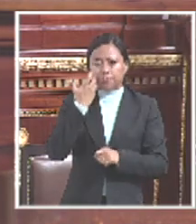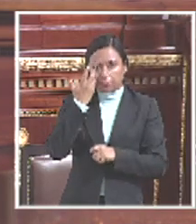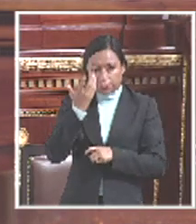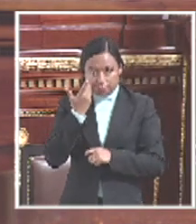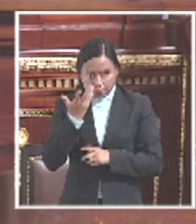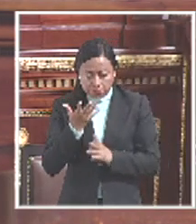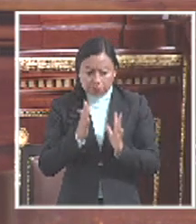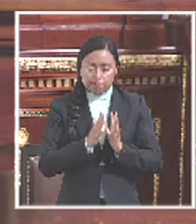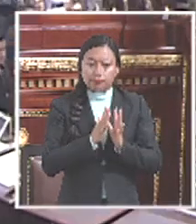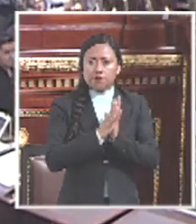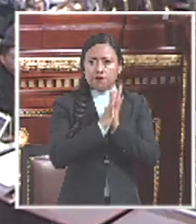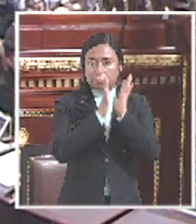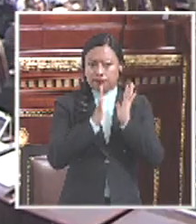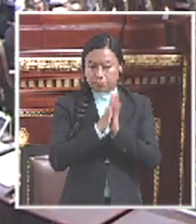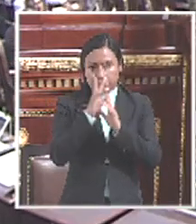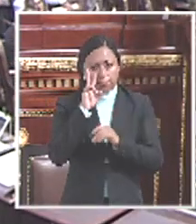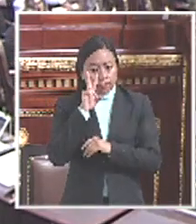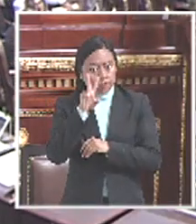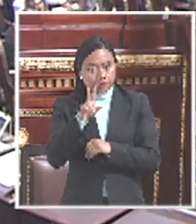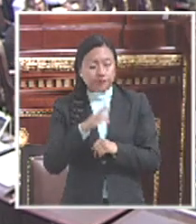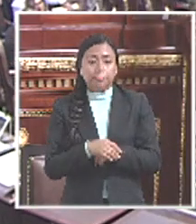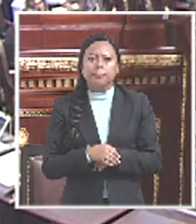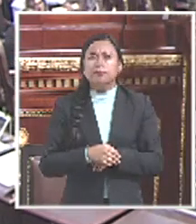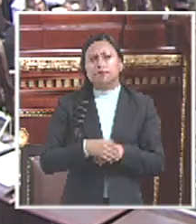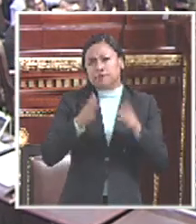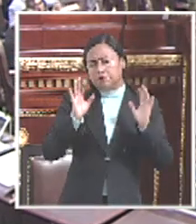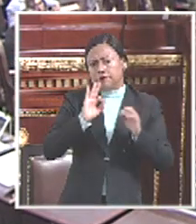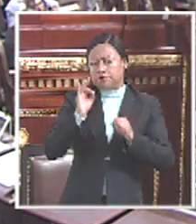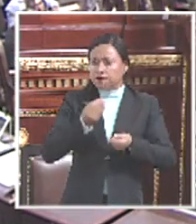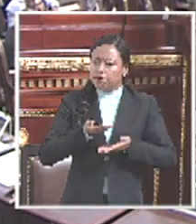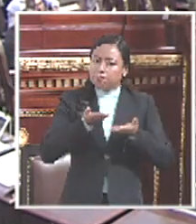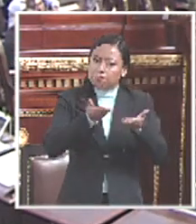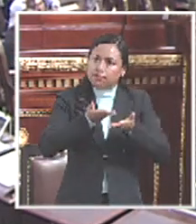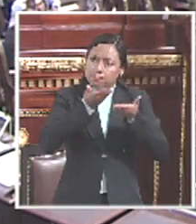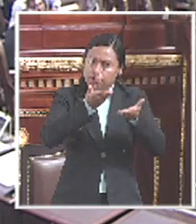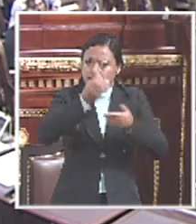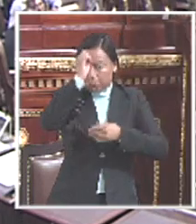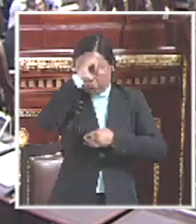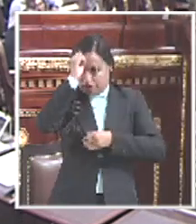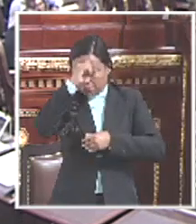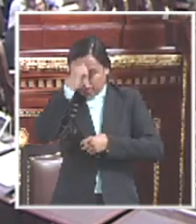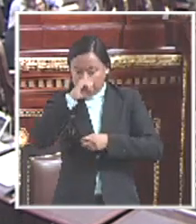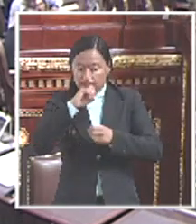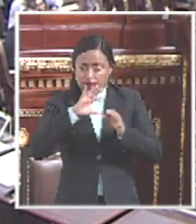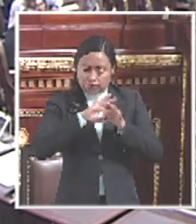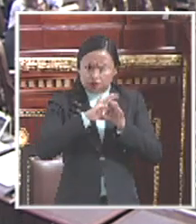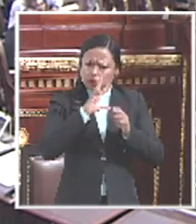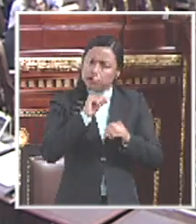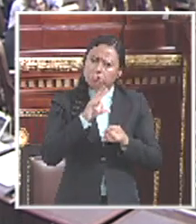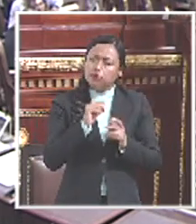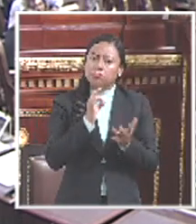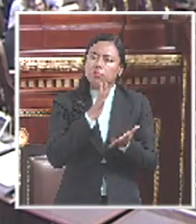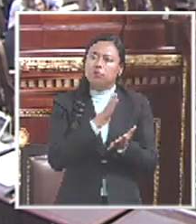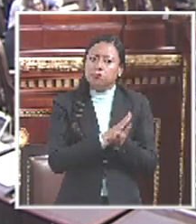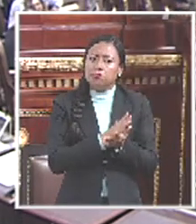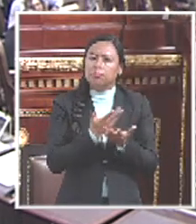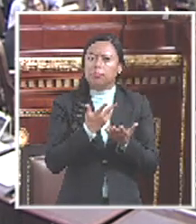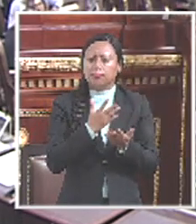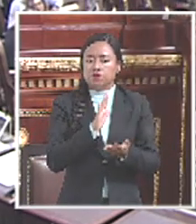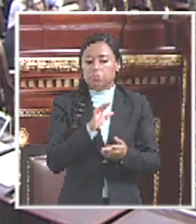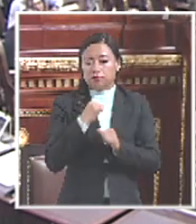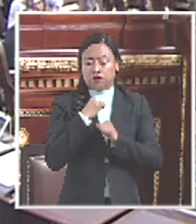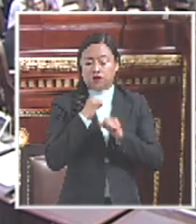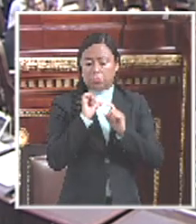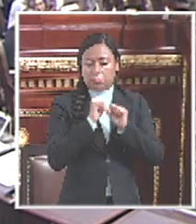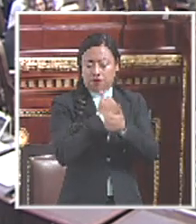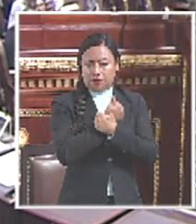observadoras del proceso, aportando opiniones de carácter no vinculante dentro de la ruta de designación sin el menoscabo de la